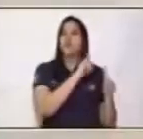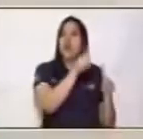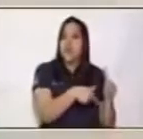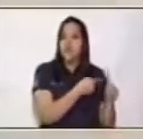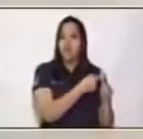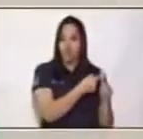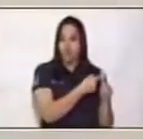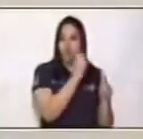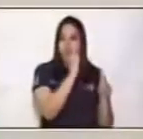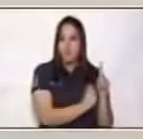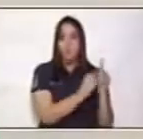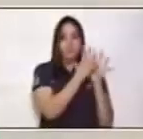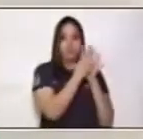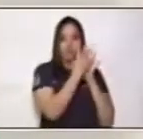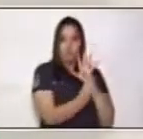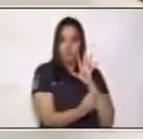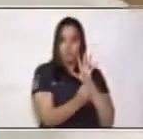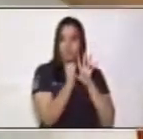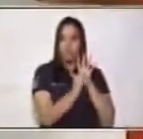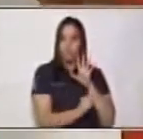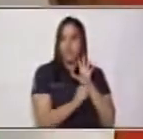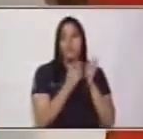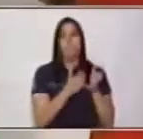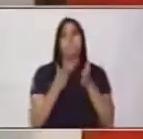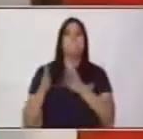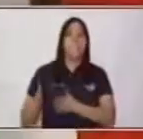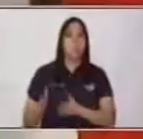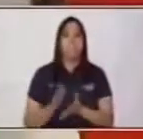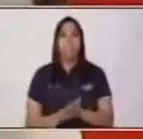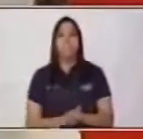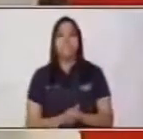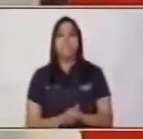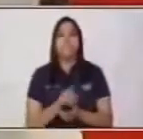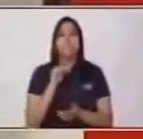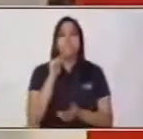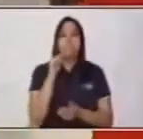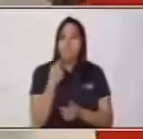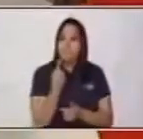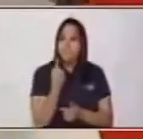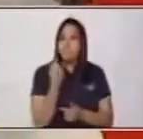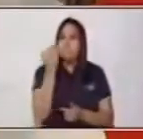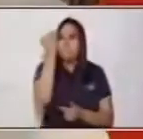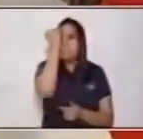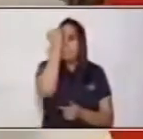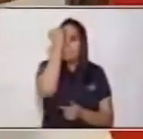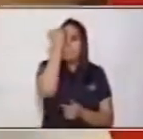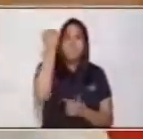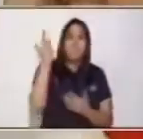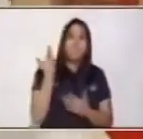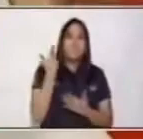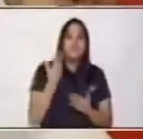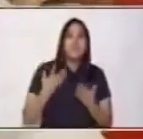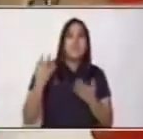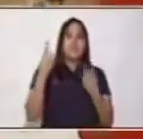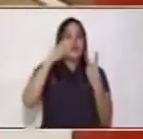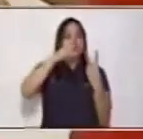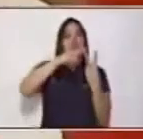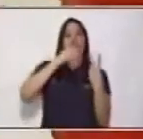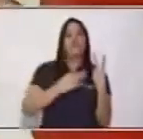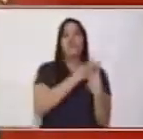problema. Iniciemos. Primero, extraemos la raíz cúbica de cada uno de los